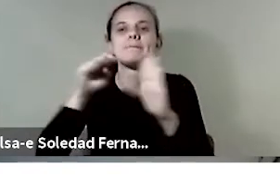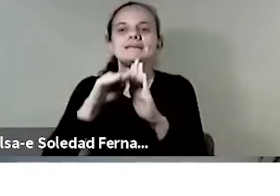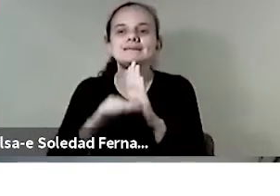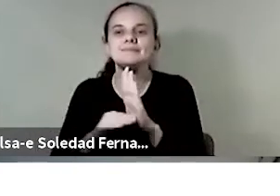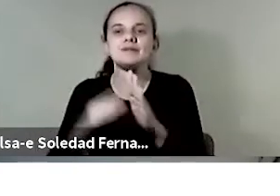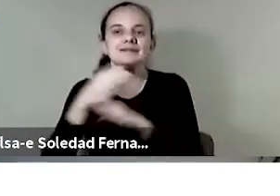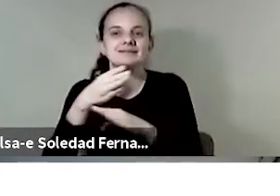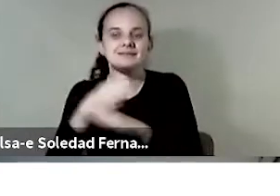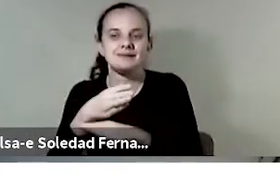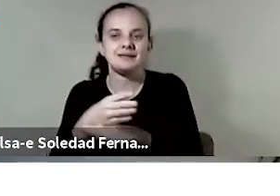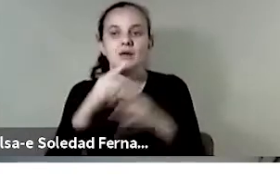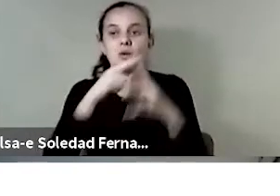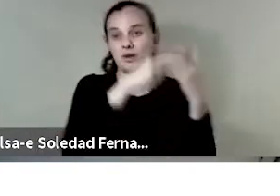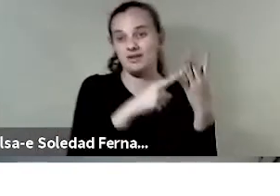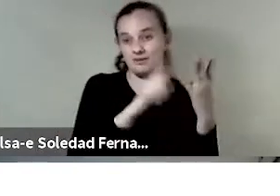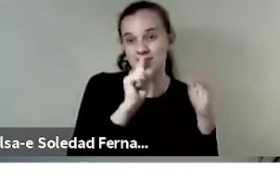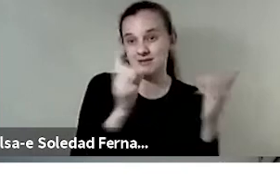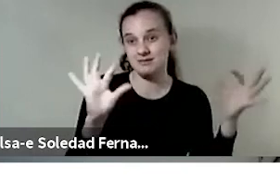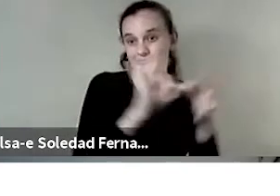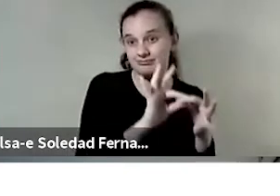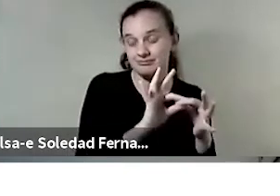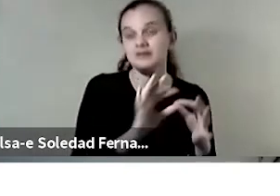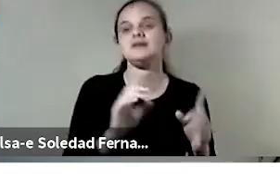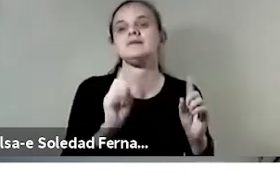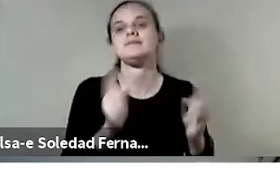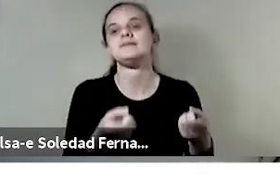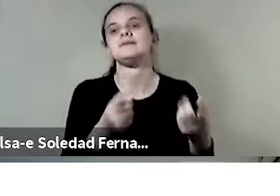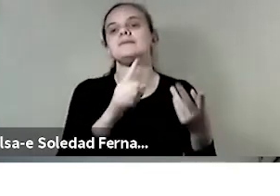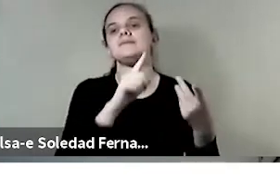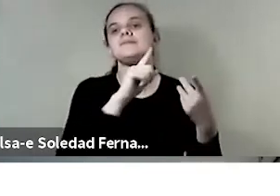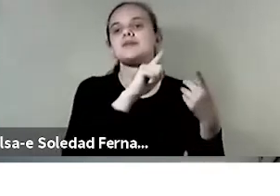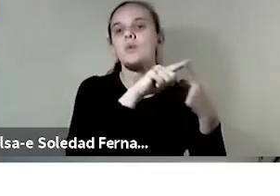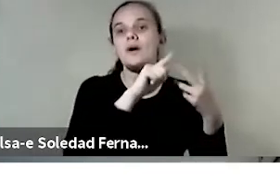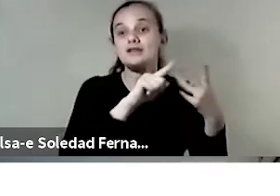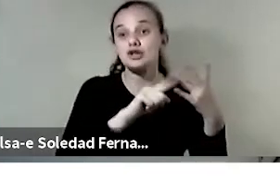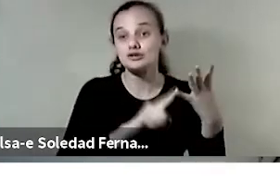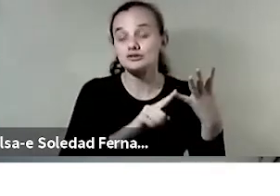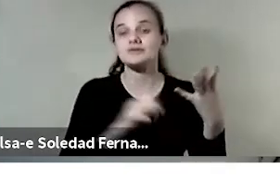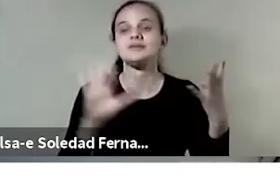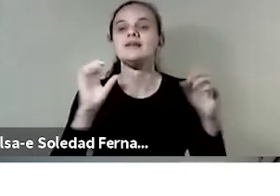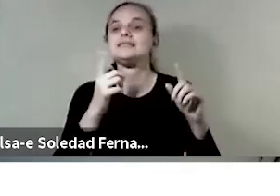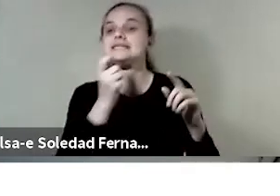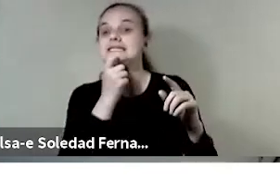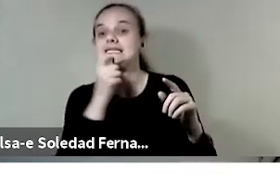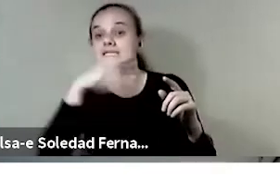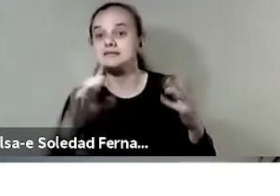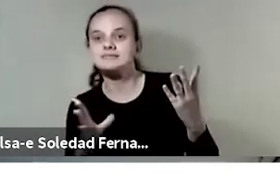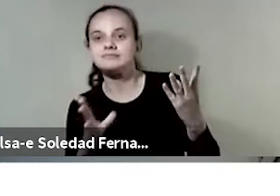mínima y más detallada de un principio de accesibilidad. Los principios, que eran estos 4 que ya habíamos